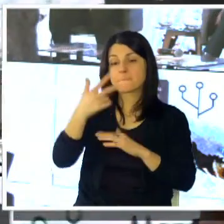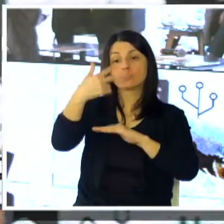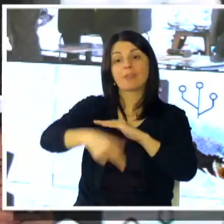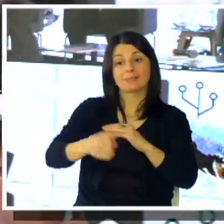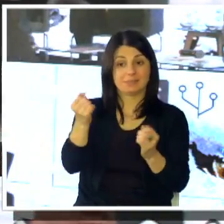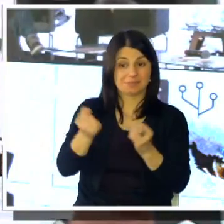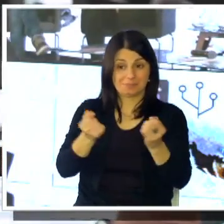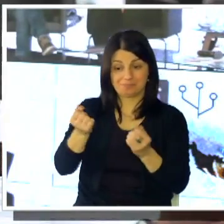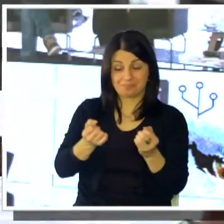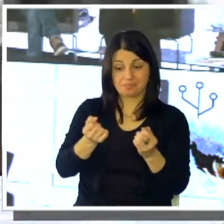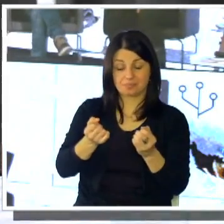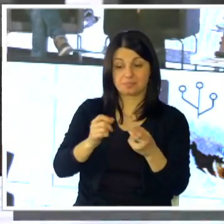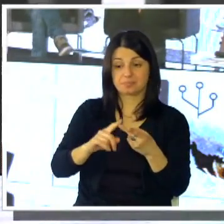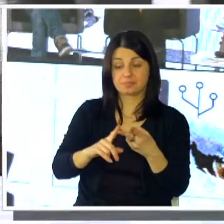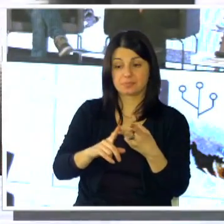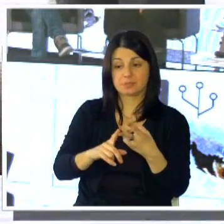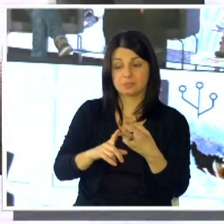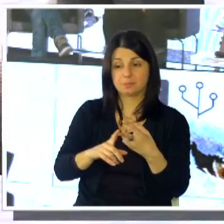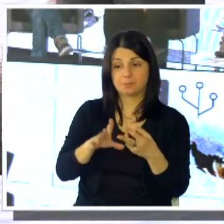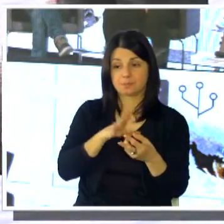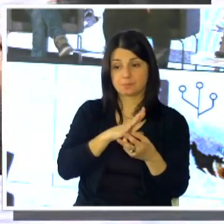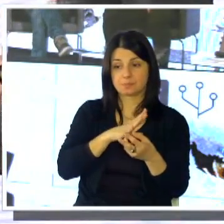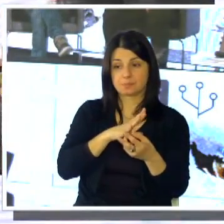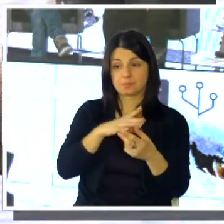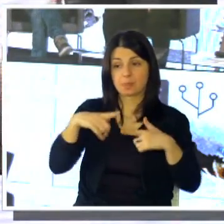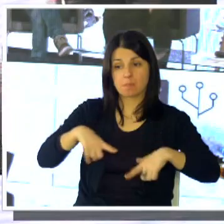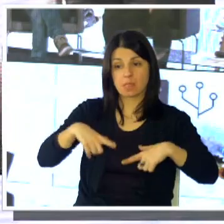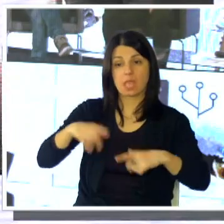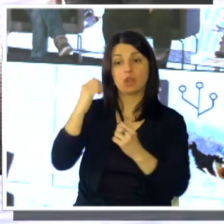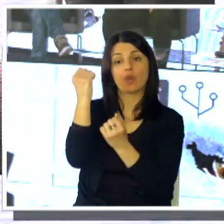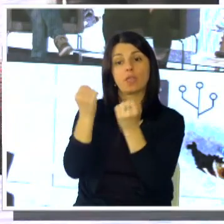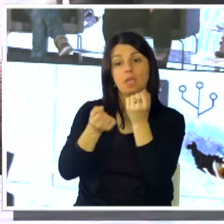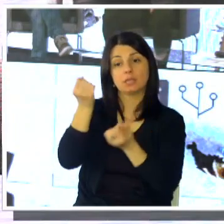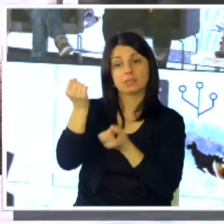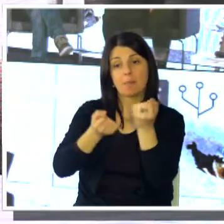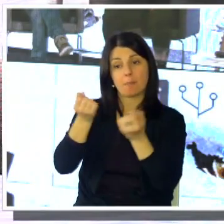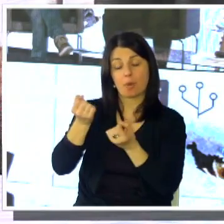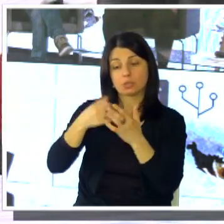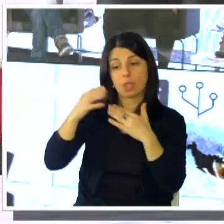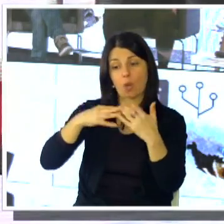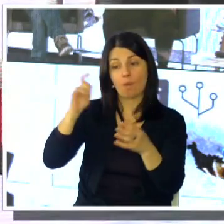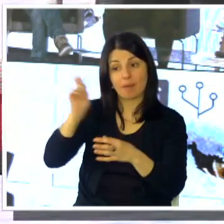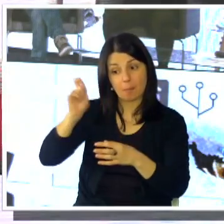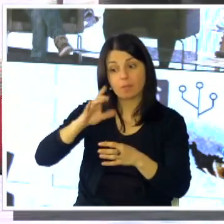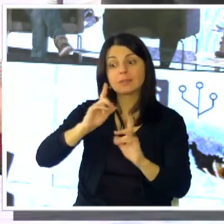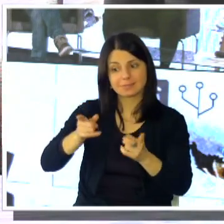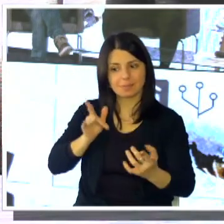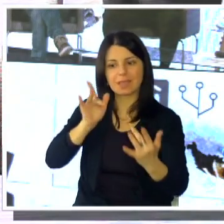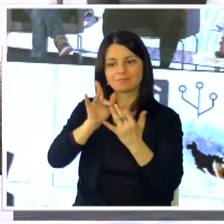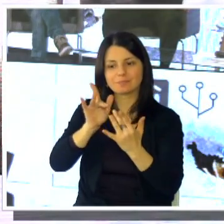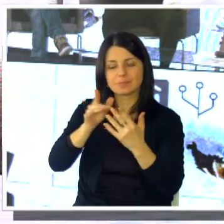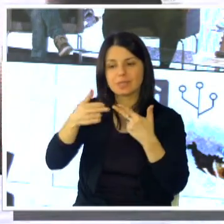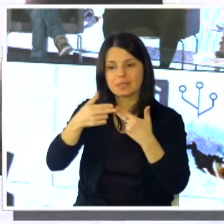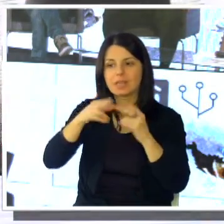taxis, tenemos al Ministerio de Transporte y Obras Públicas que está conectando toda la flota